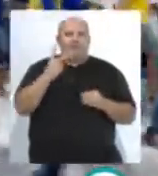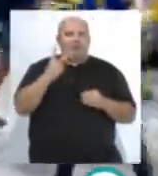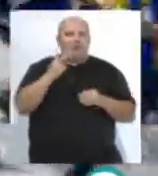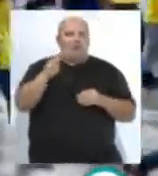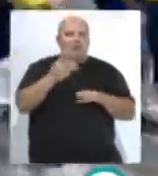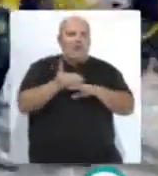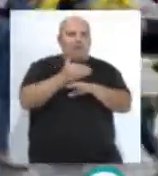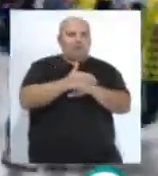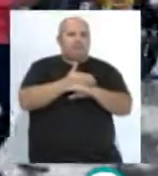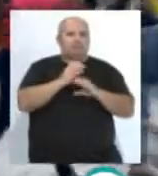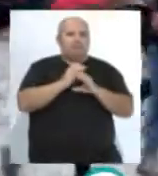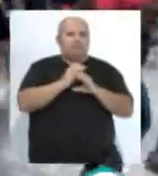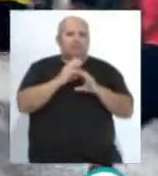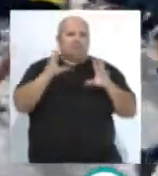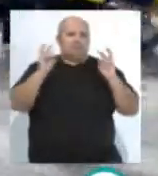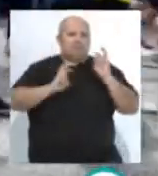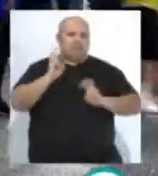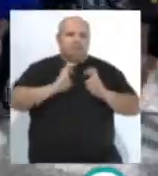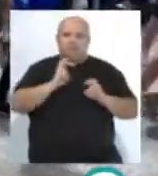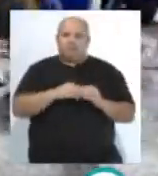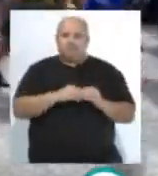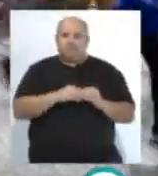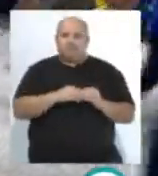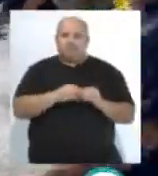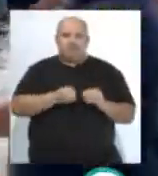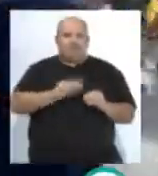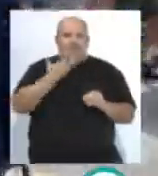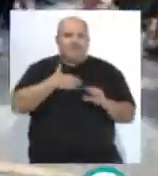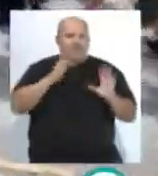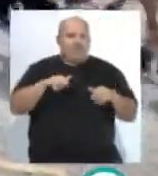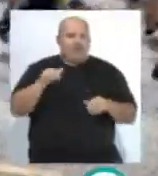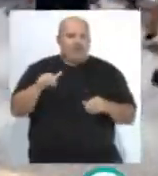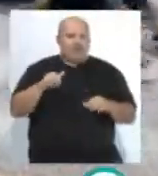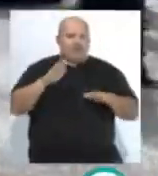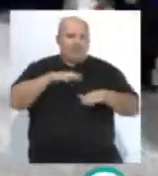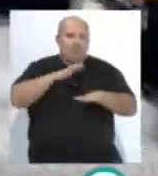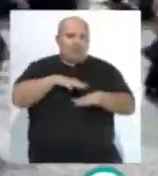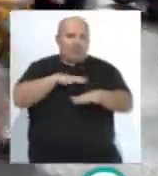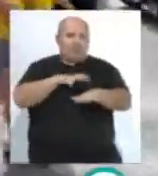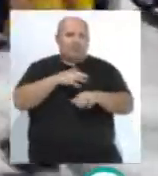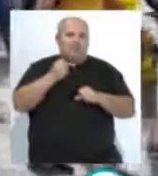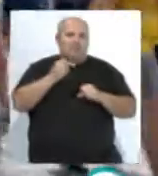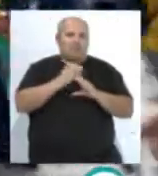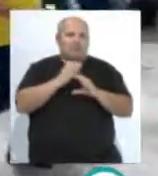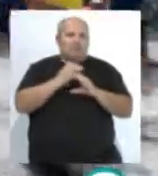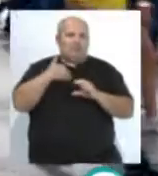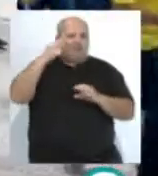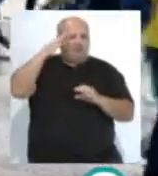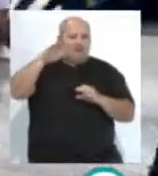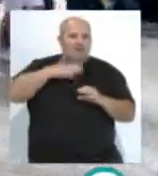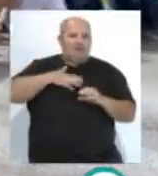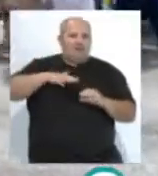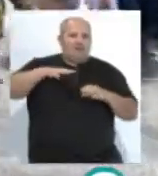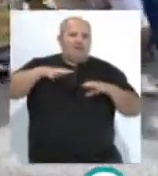antes del partido, llegaba el grueso de la expedición de aficionados del Cádiz Club de Fútbol, habían aparcado los autobuses en